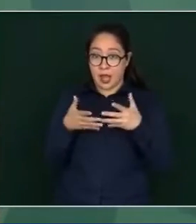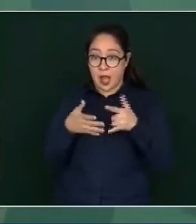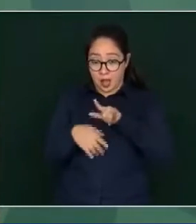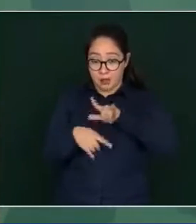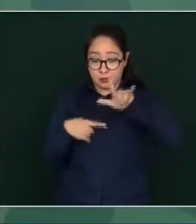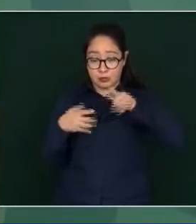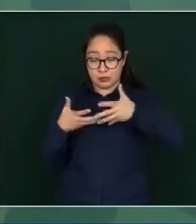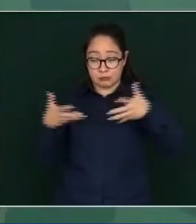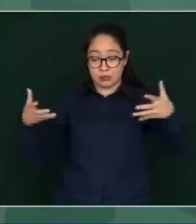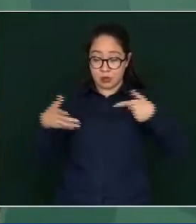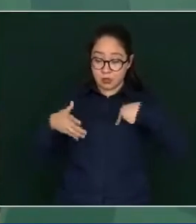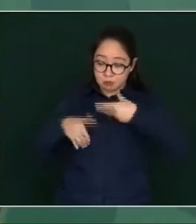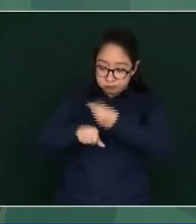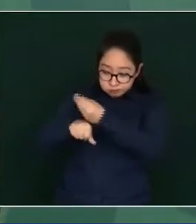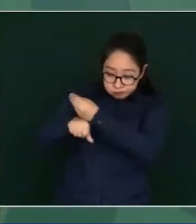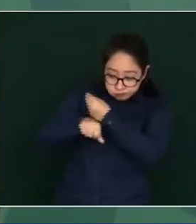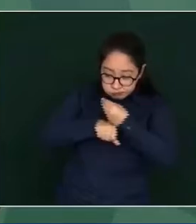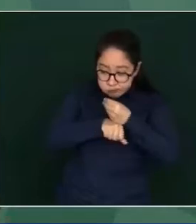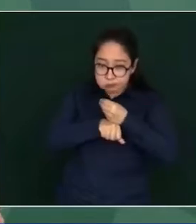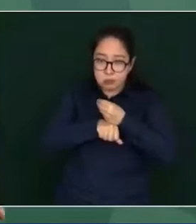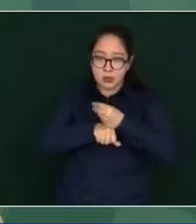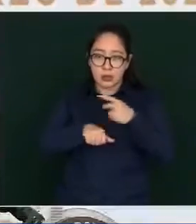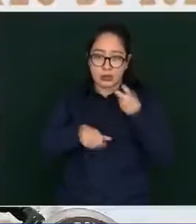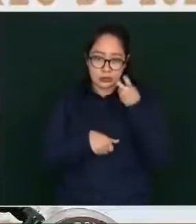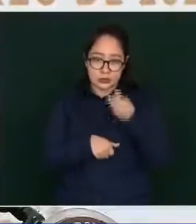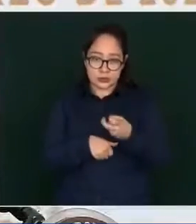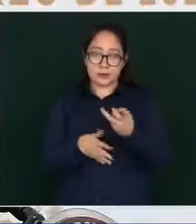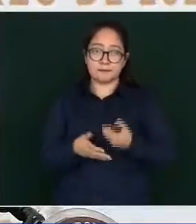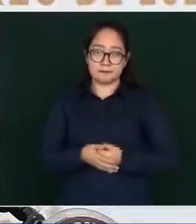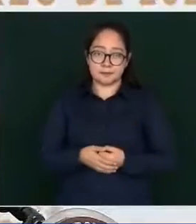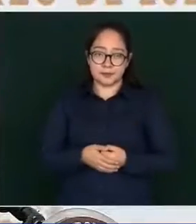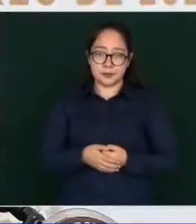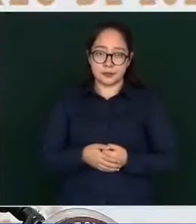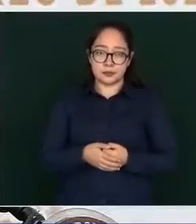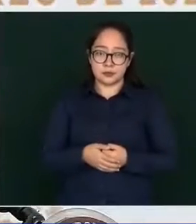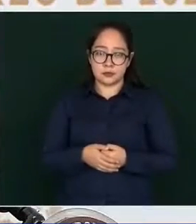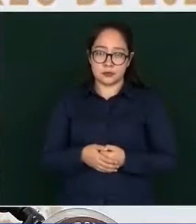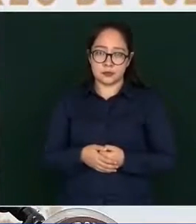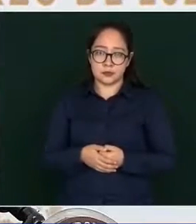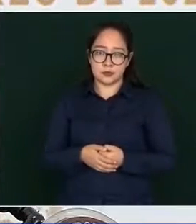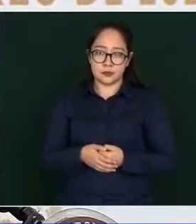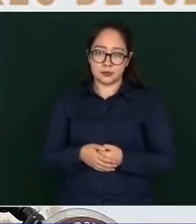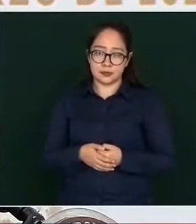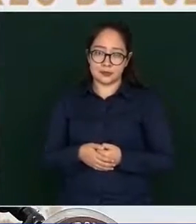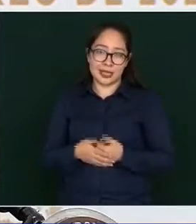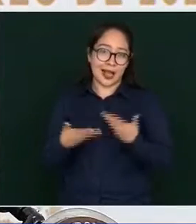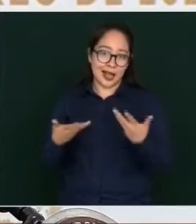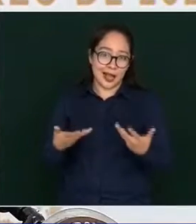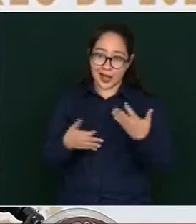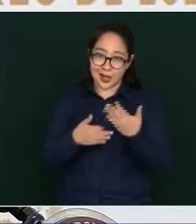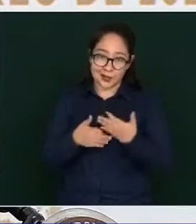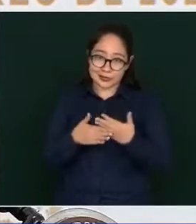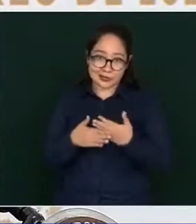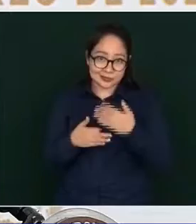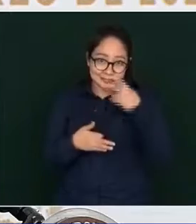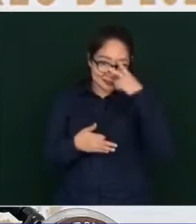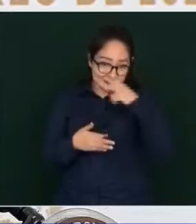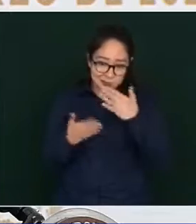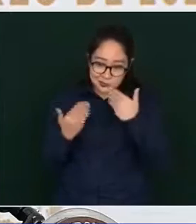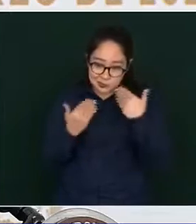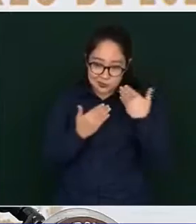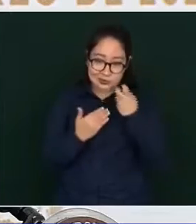aviones. No se tiene pues esta posibilidad actualmente en México. Tienen que irse esos